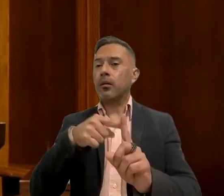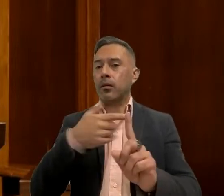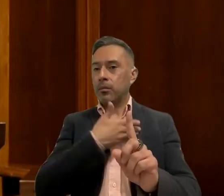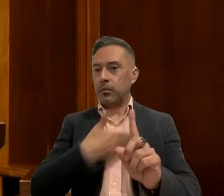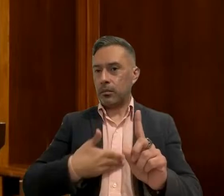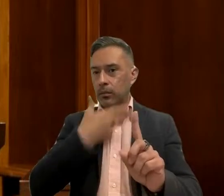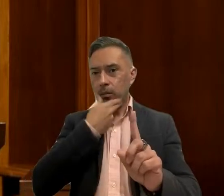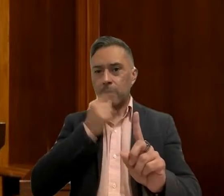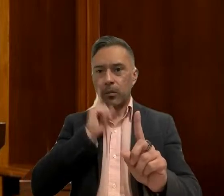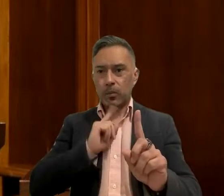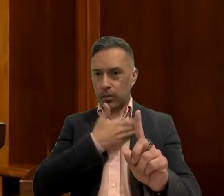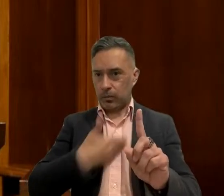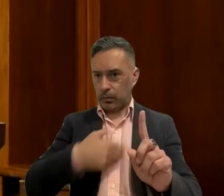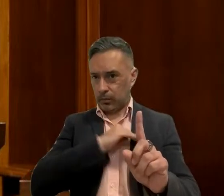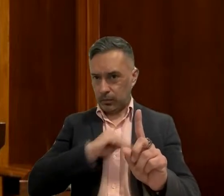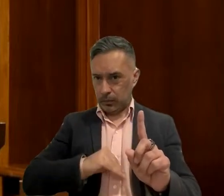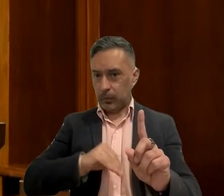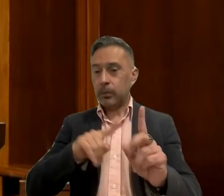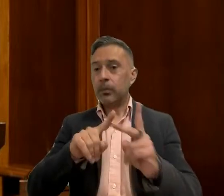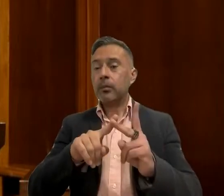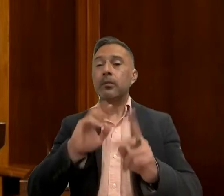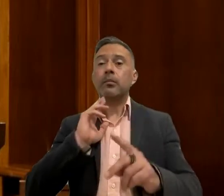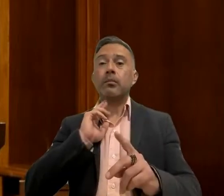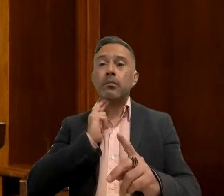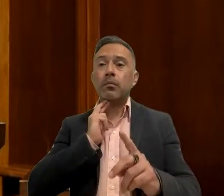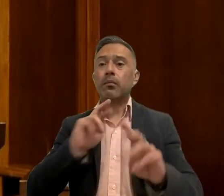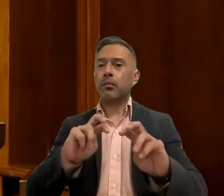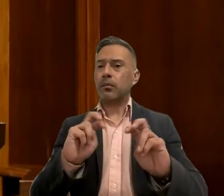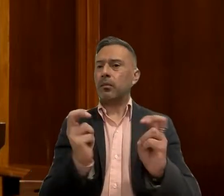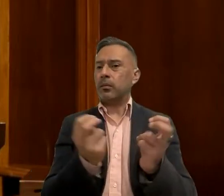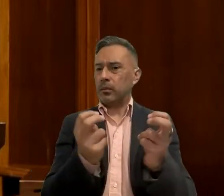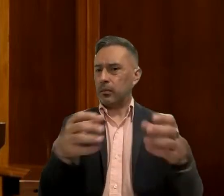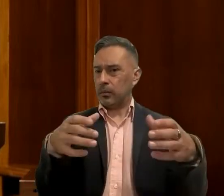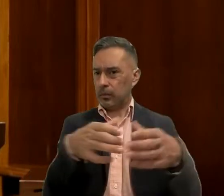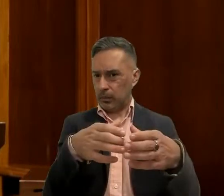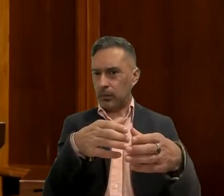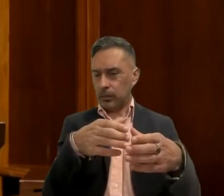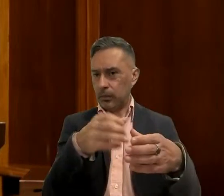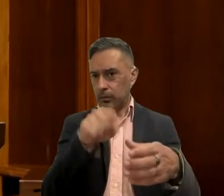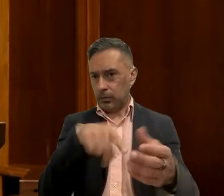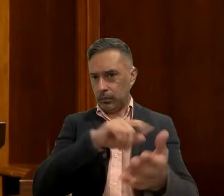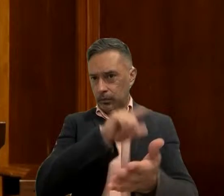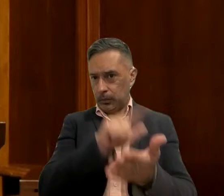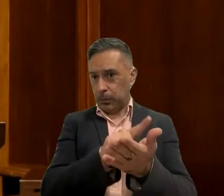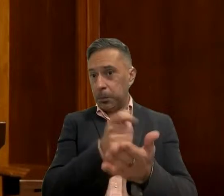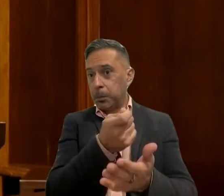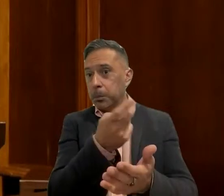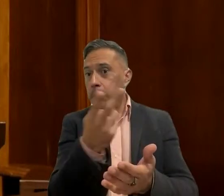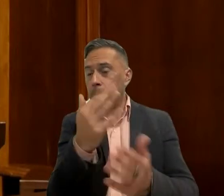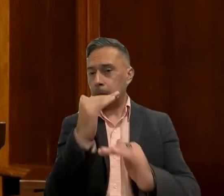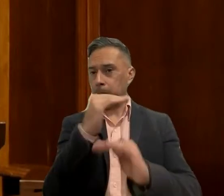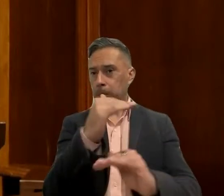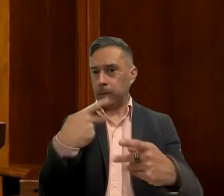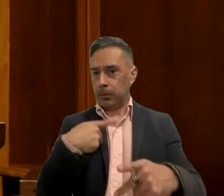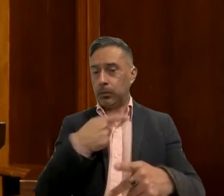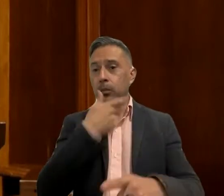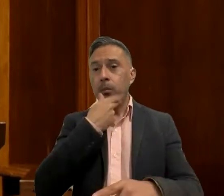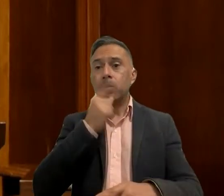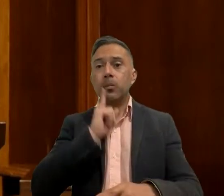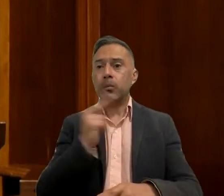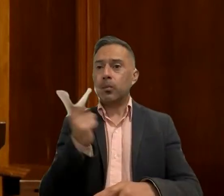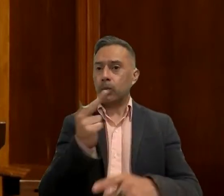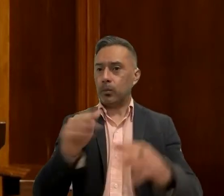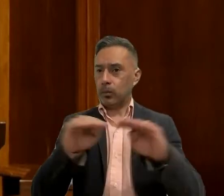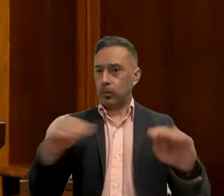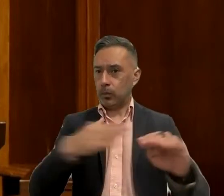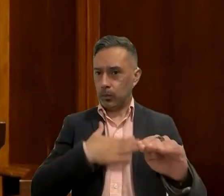y el número de regidurías y sindicaturas que la ley determine de conformidad con el principio de paridad. En ningún caso